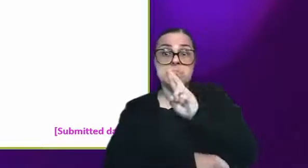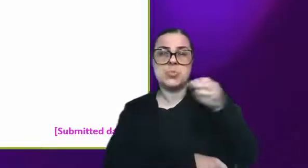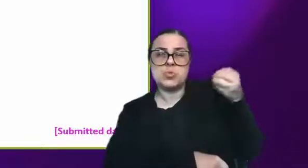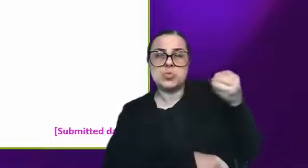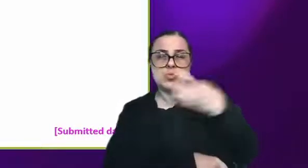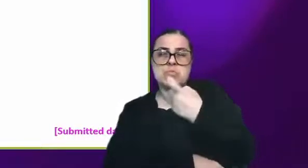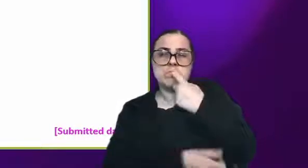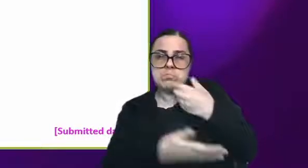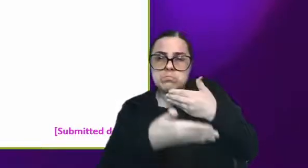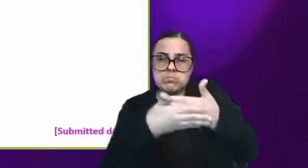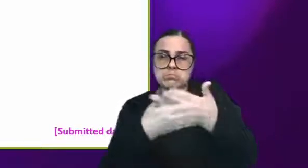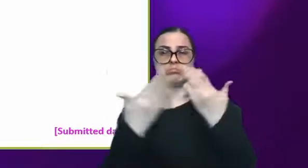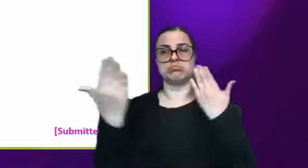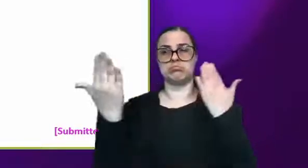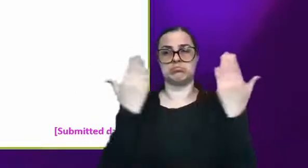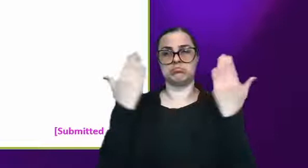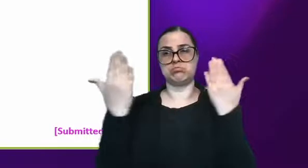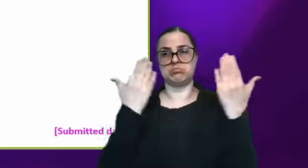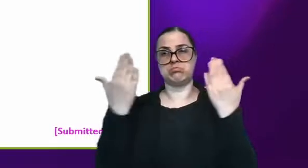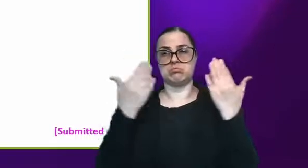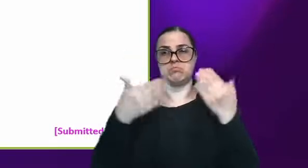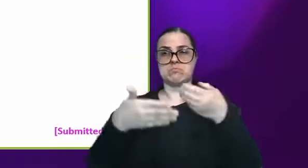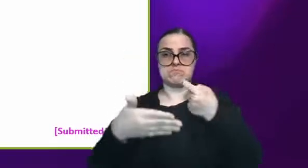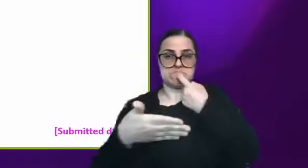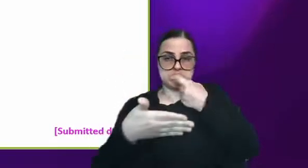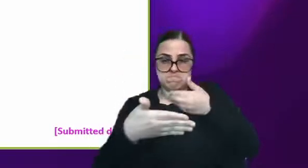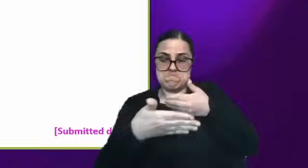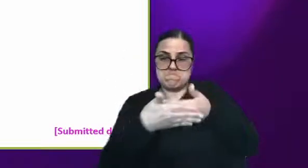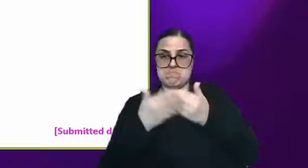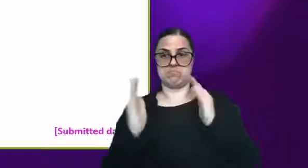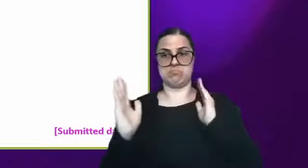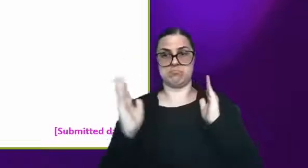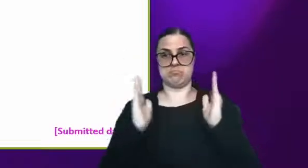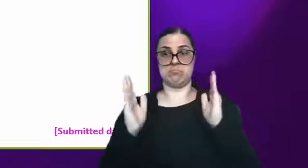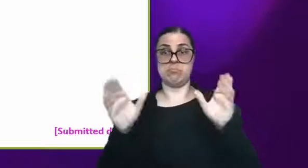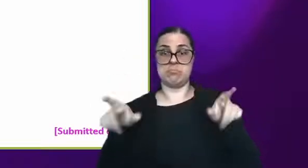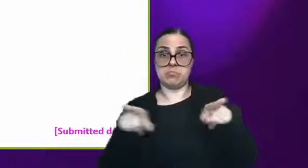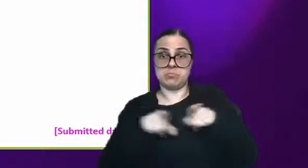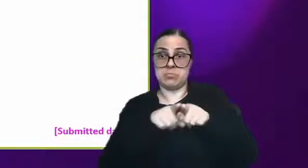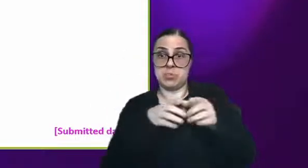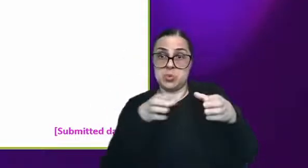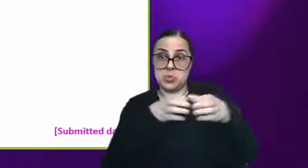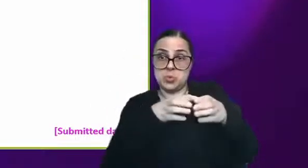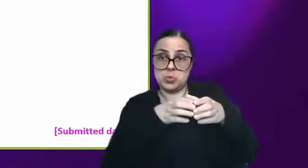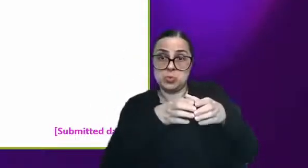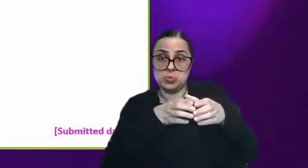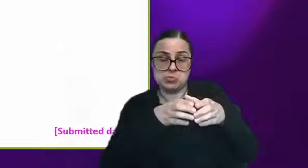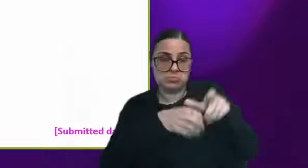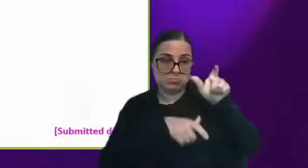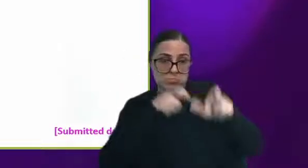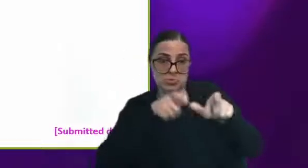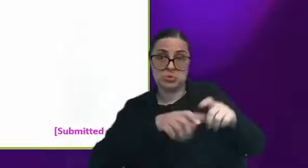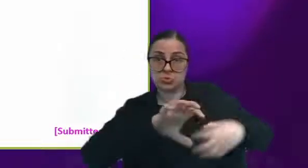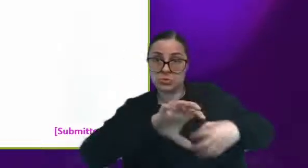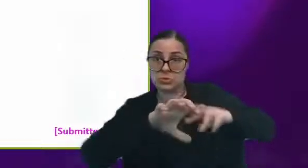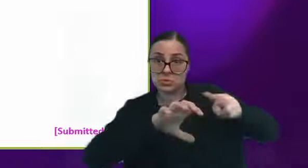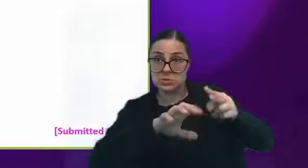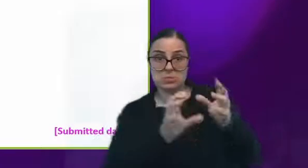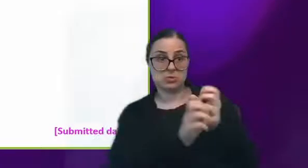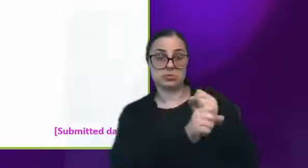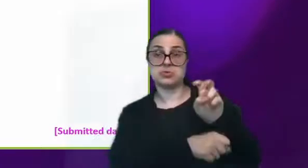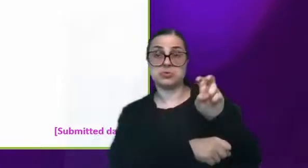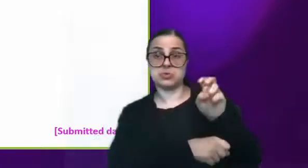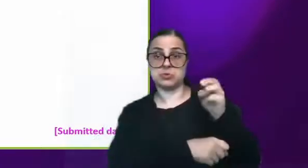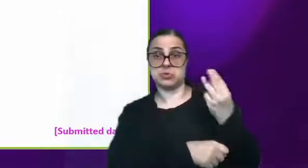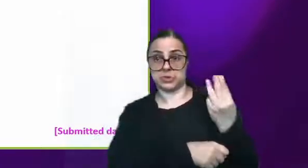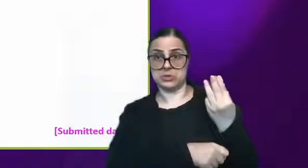tiempos, comparamos un grupo de 53 trasplantados versus un grupo histórico nuestro de